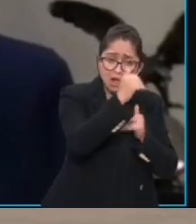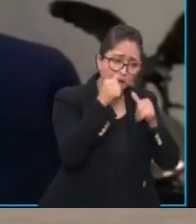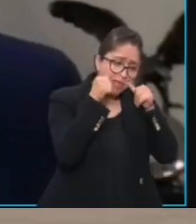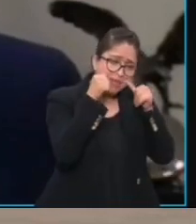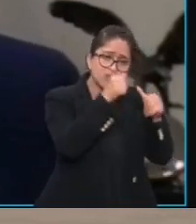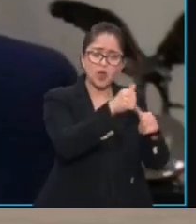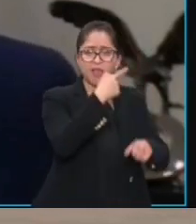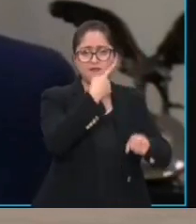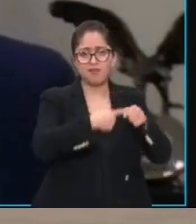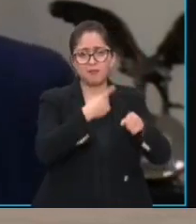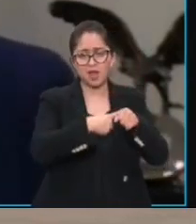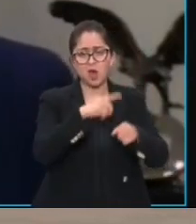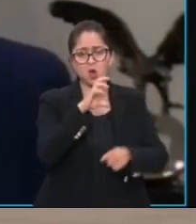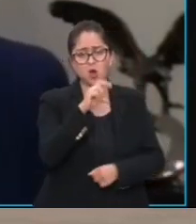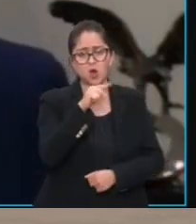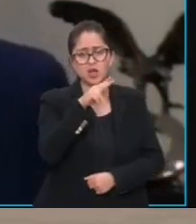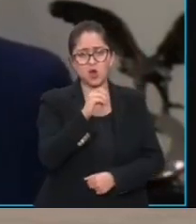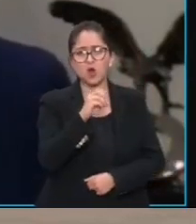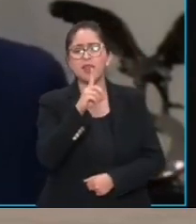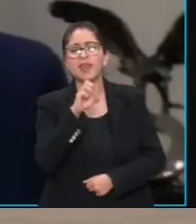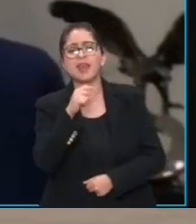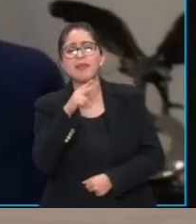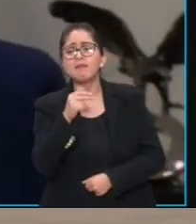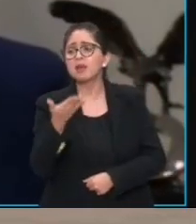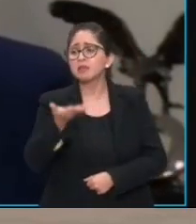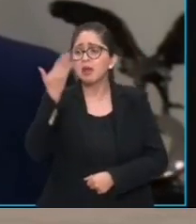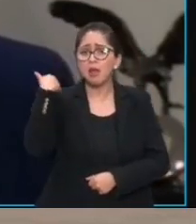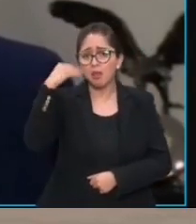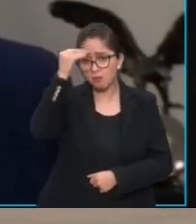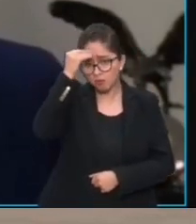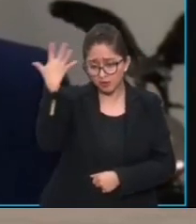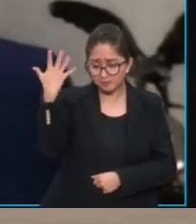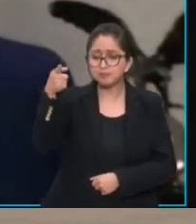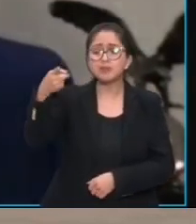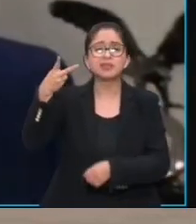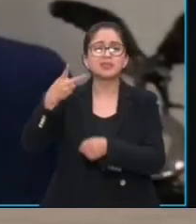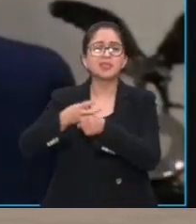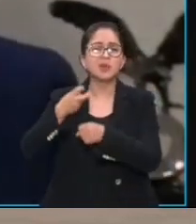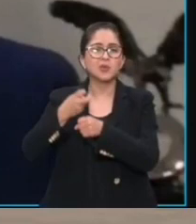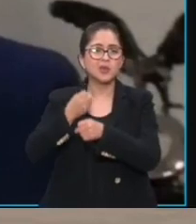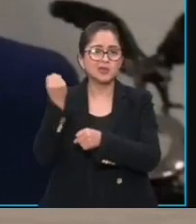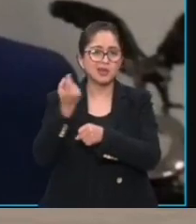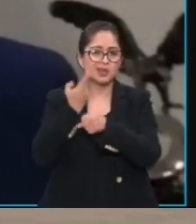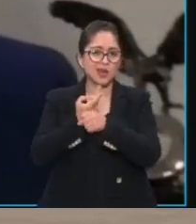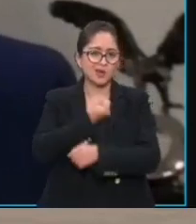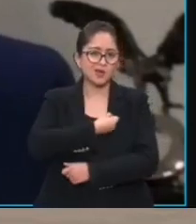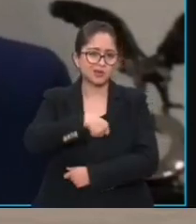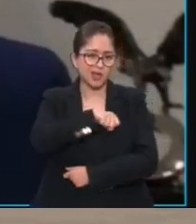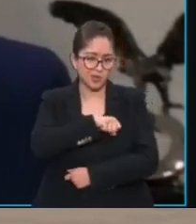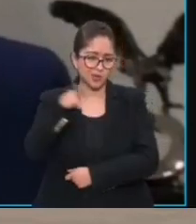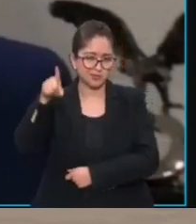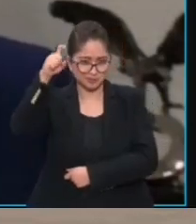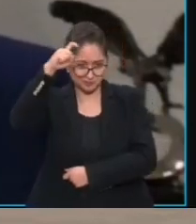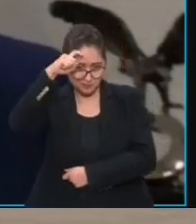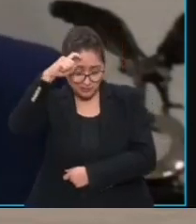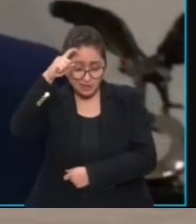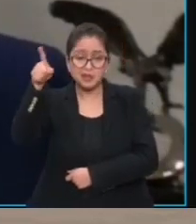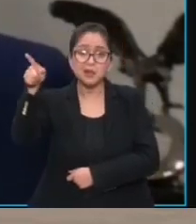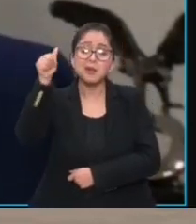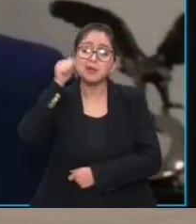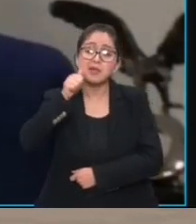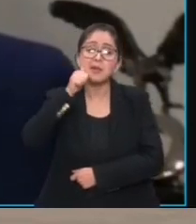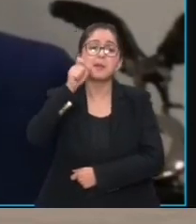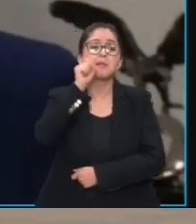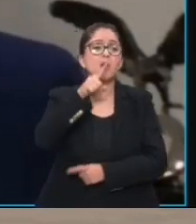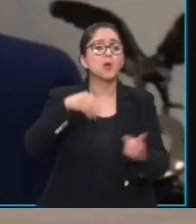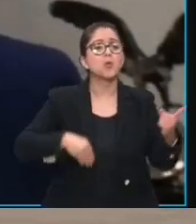crónico-degenerativas que se le habían olvidado. Y con respecto al doctor Hugo López-Gatell, al que hace referencia y que también culpa de esto a la población,